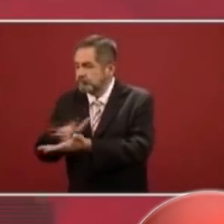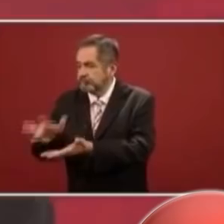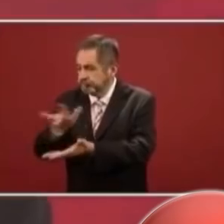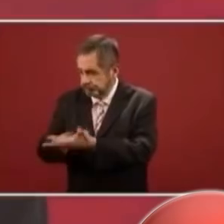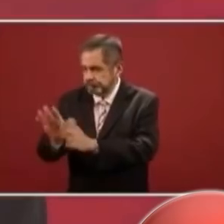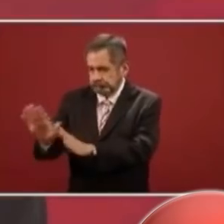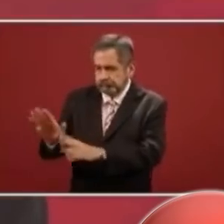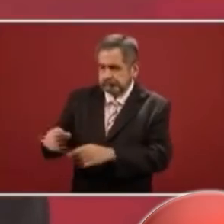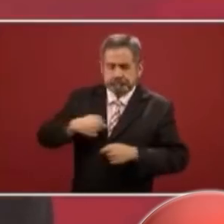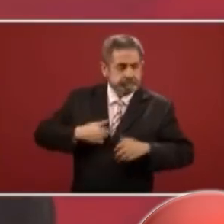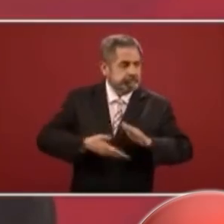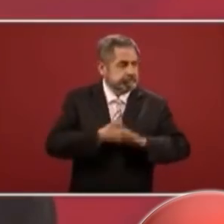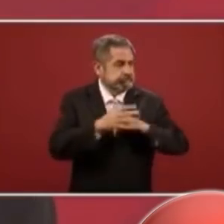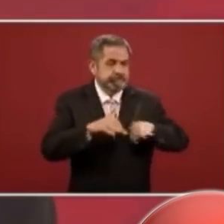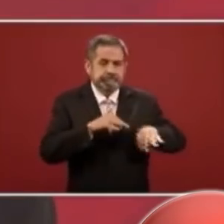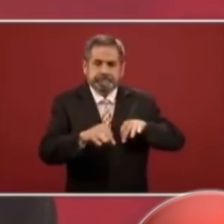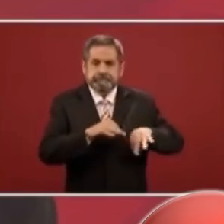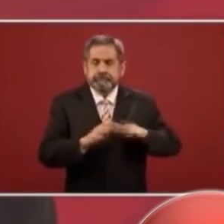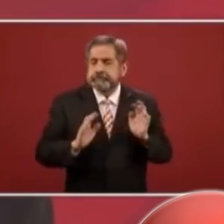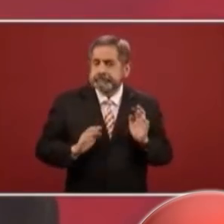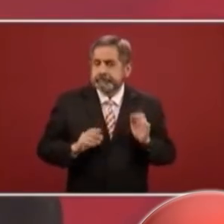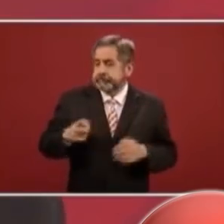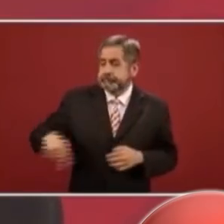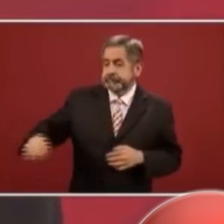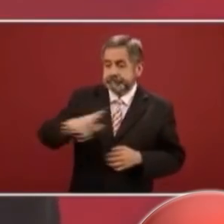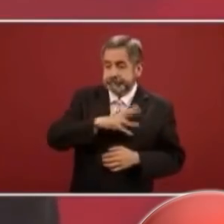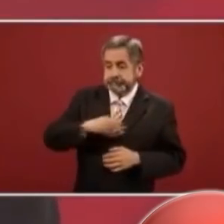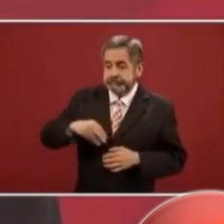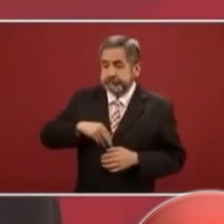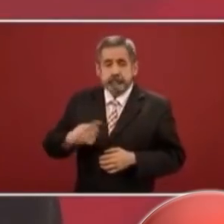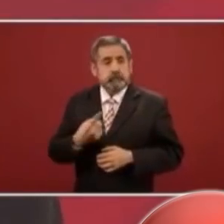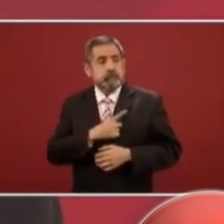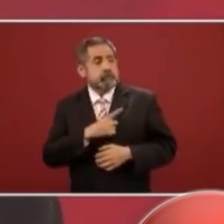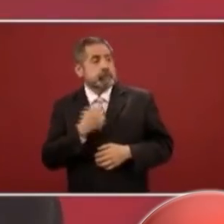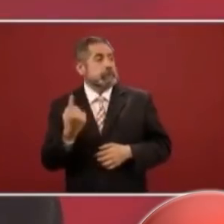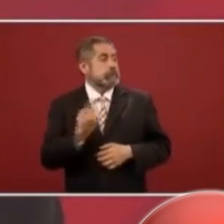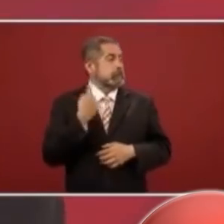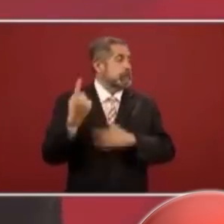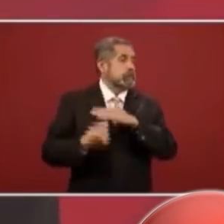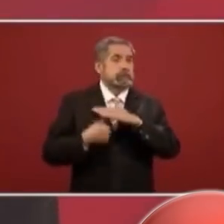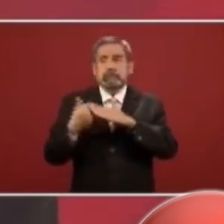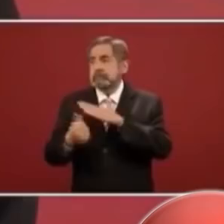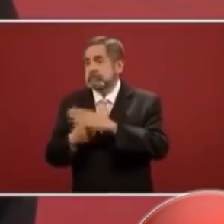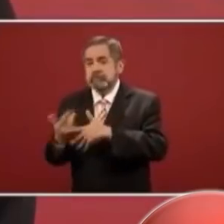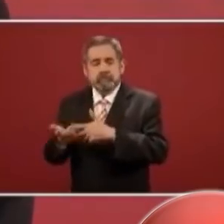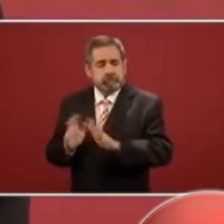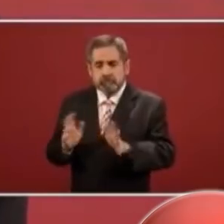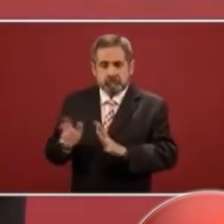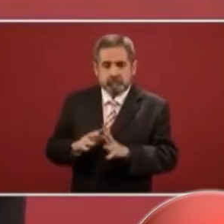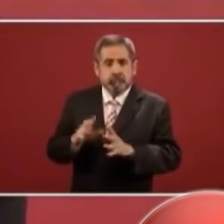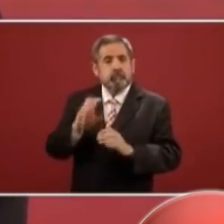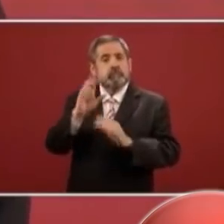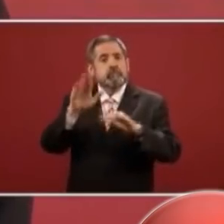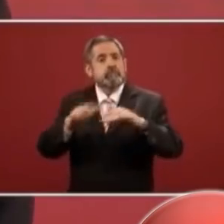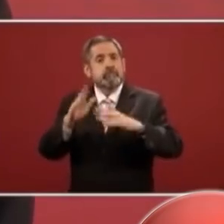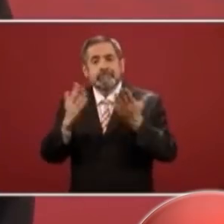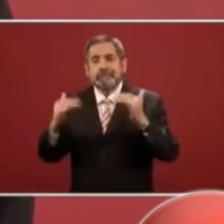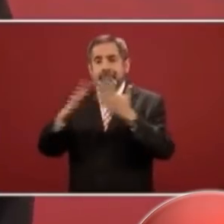para que los hijos no se queden solos, a veces